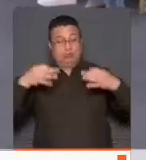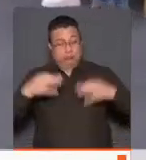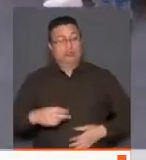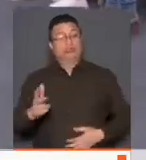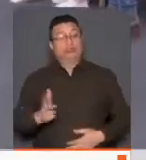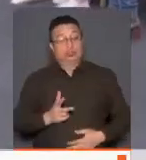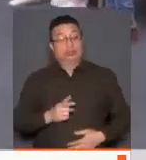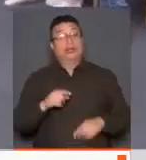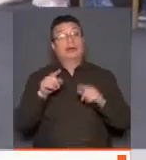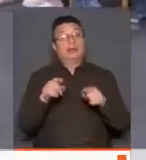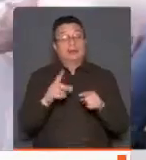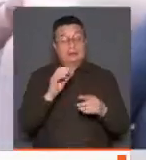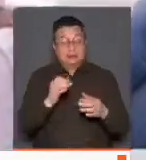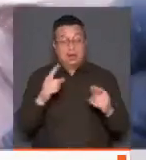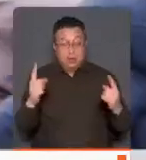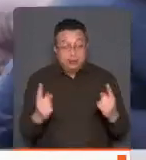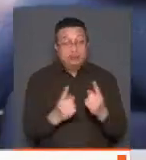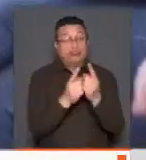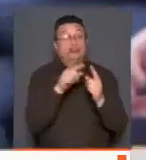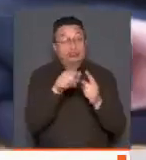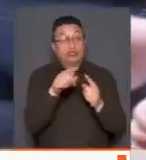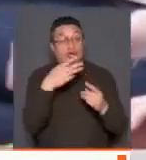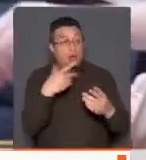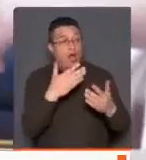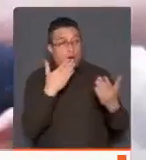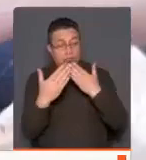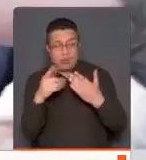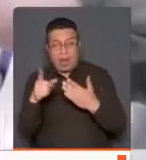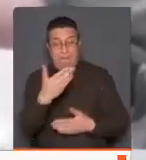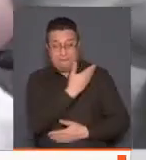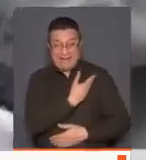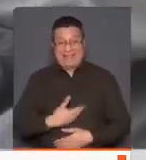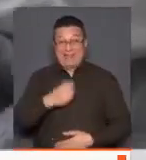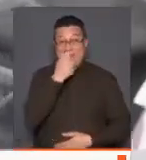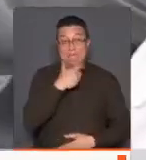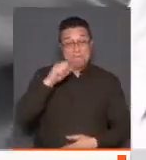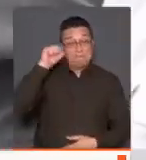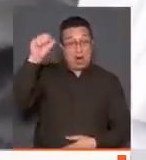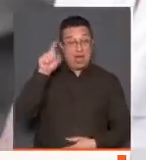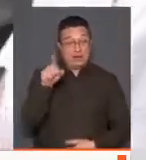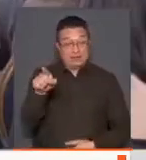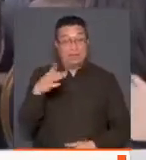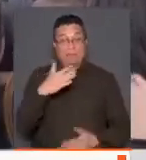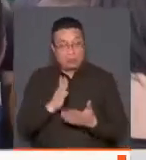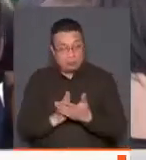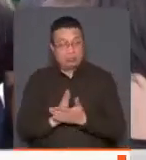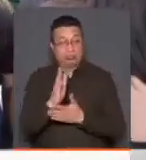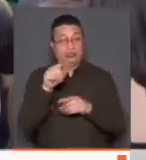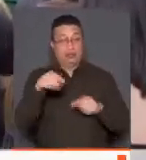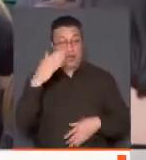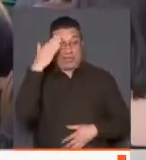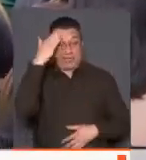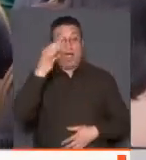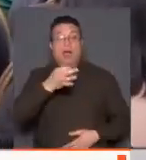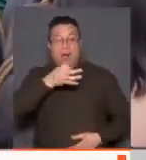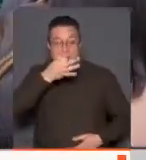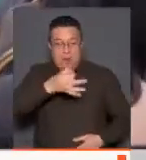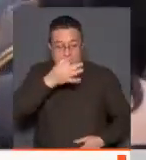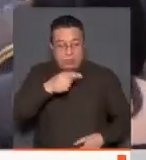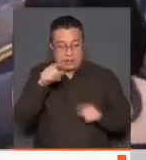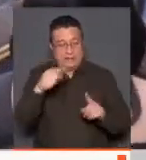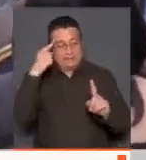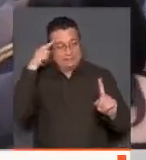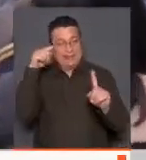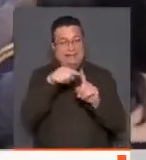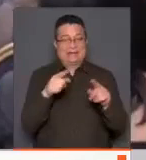parlamentarios que asistieron a este encuentro aquí en Cerro Castillo, y el propio presidente Gabriel Boric al iniciar esta jornada entregó un mensaje en esa línea. Vamos a